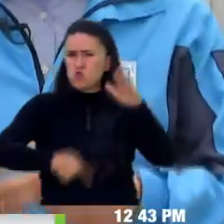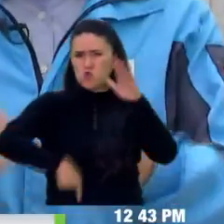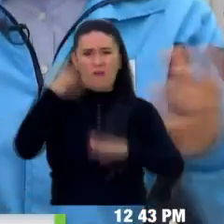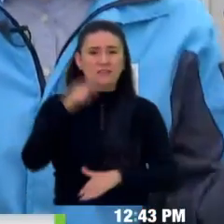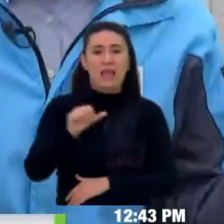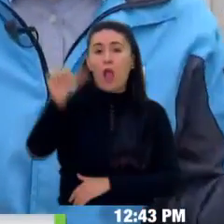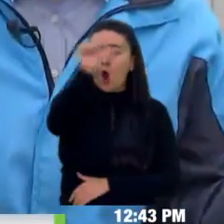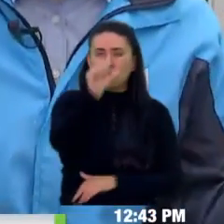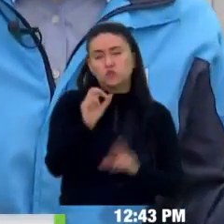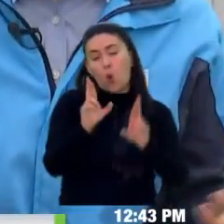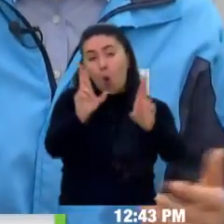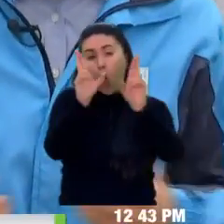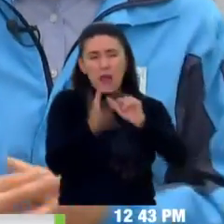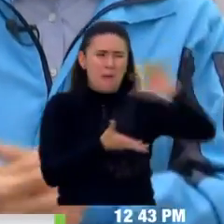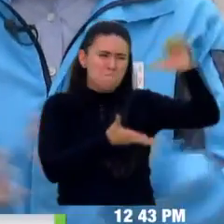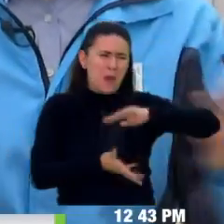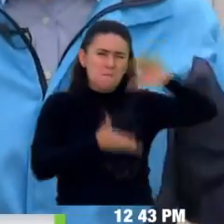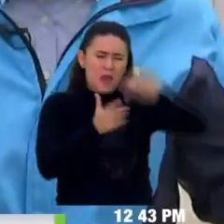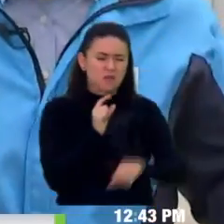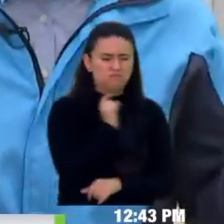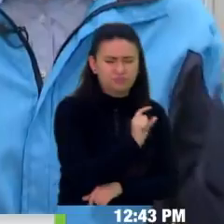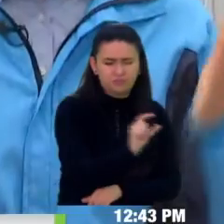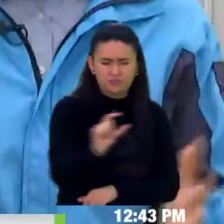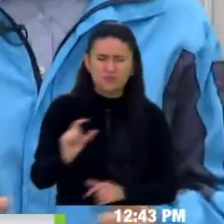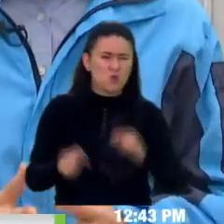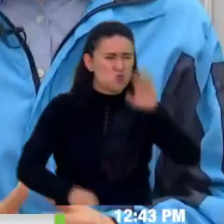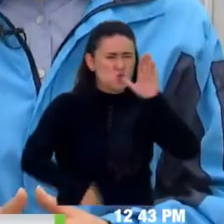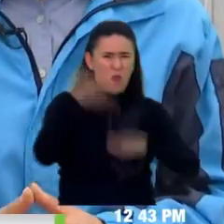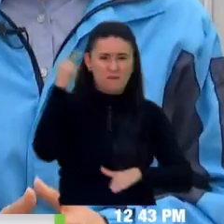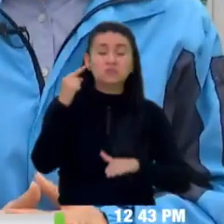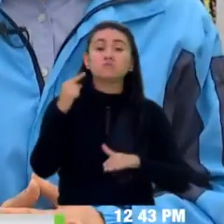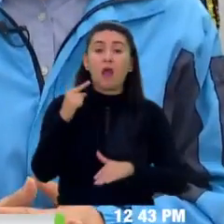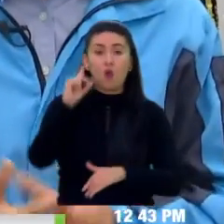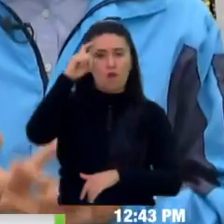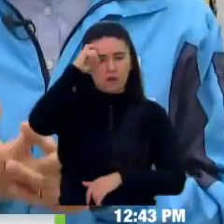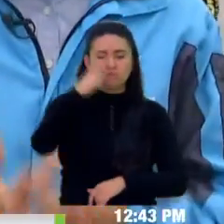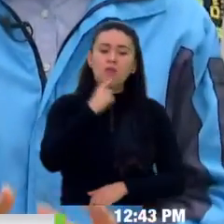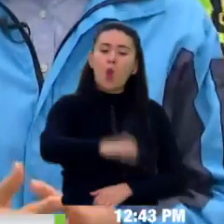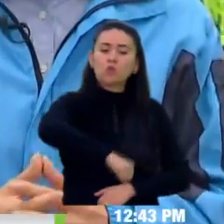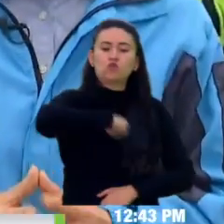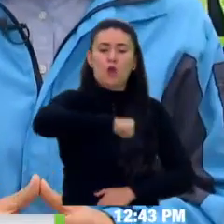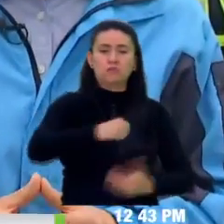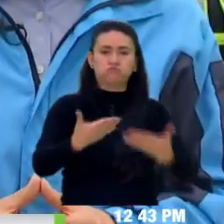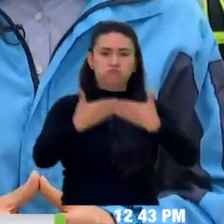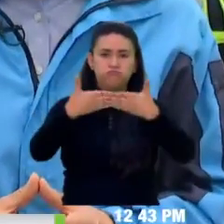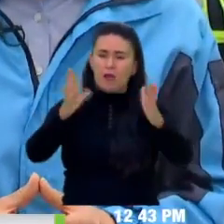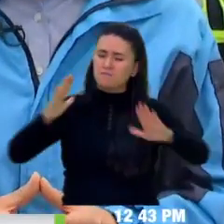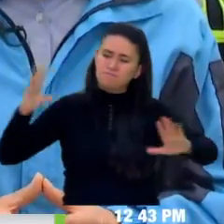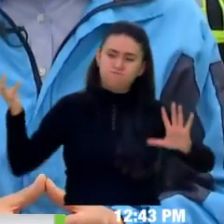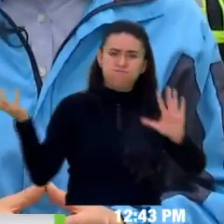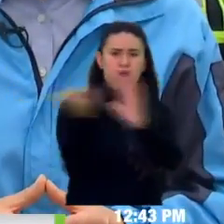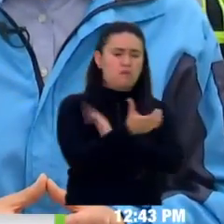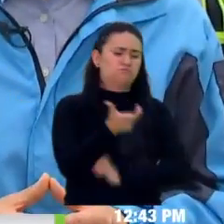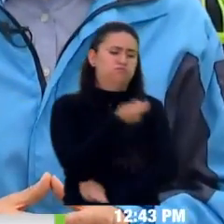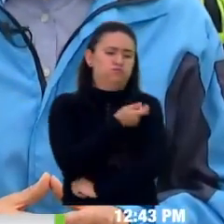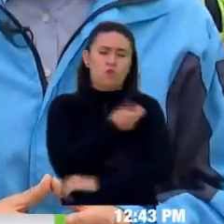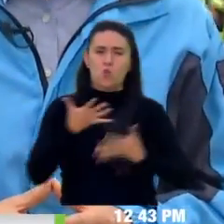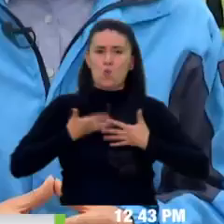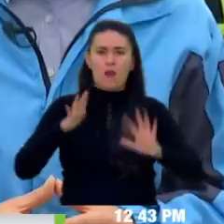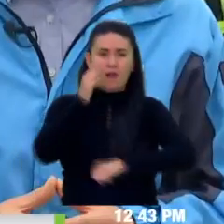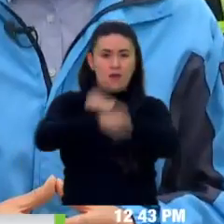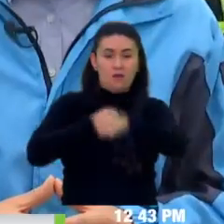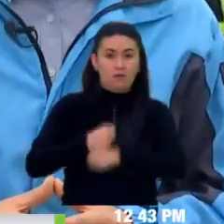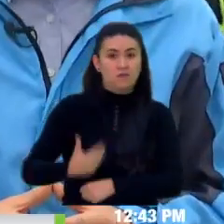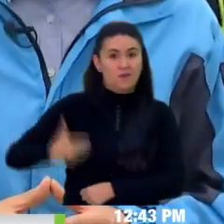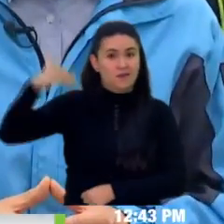haya suficientes vacunas y vacunación sin barreras autorizada por el Gobierno Nacional, podamos mejorar todo el ritmo de vacunación. Esa sería